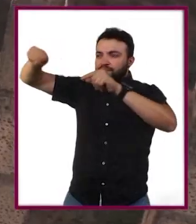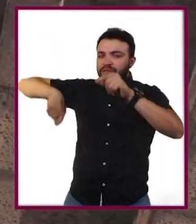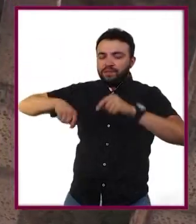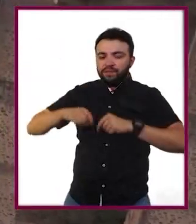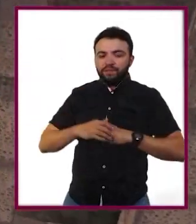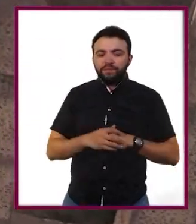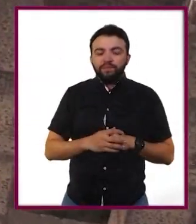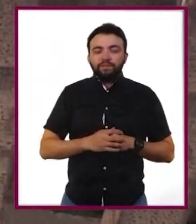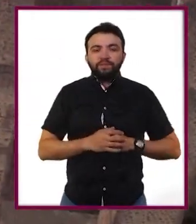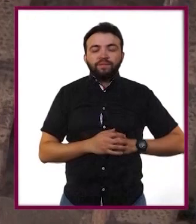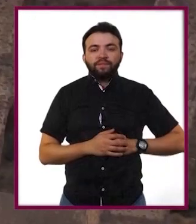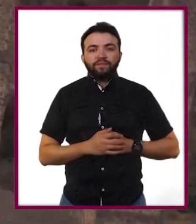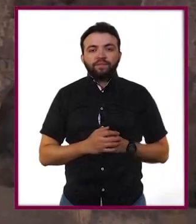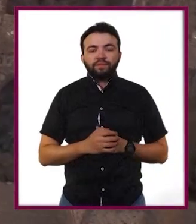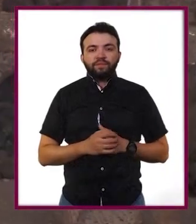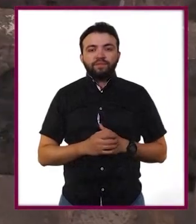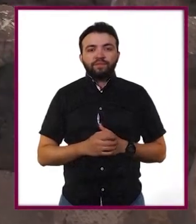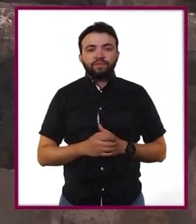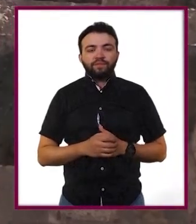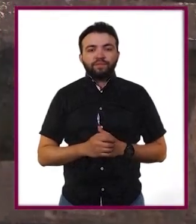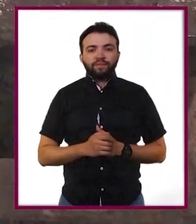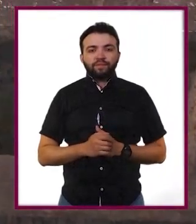arquerías.